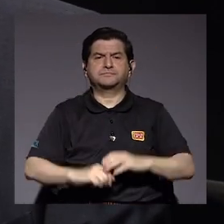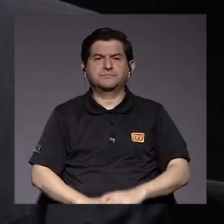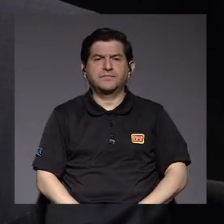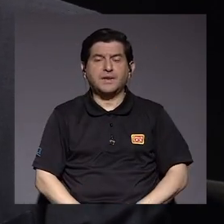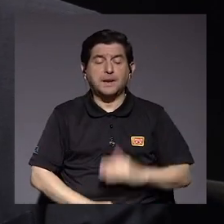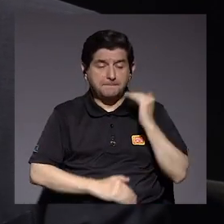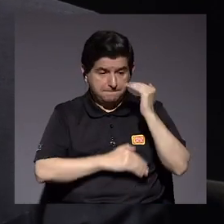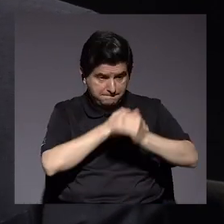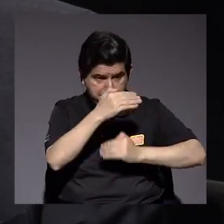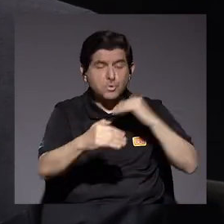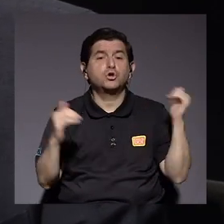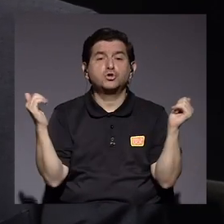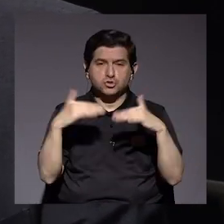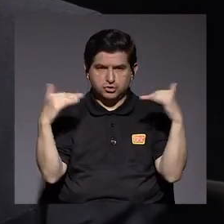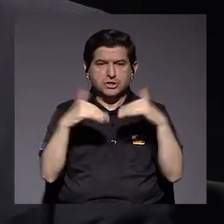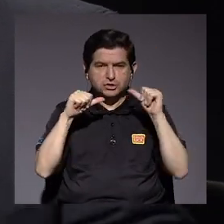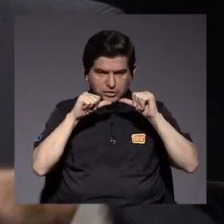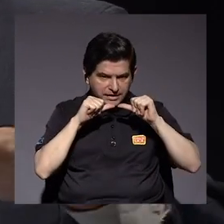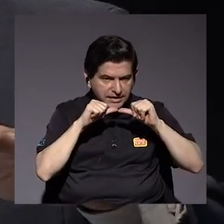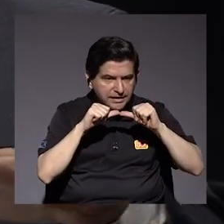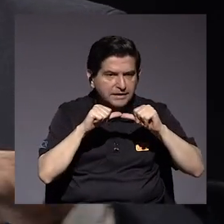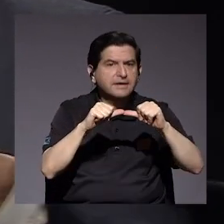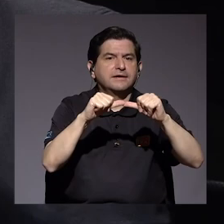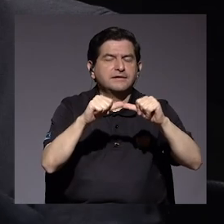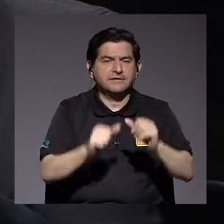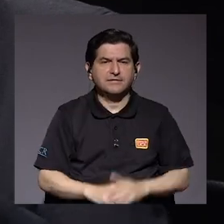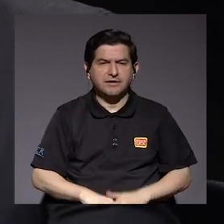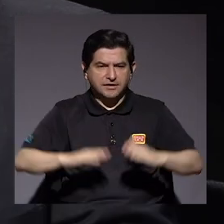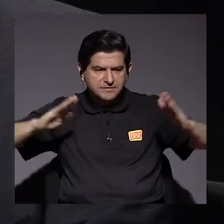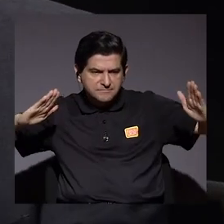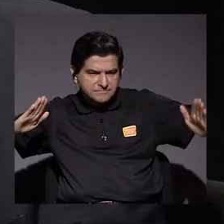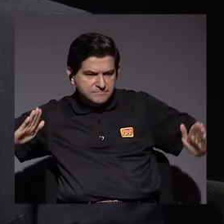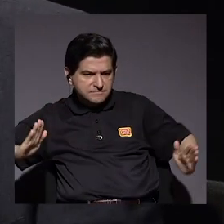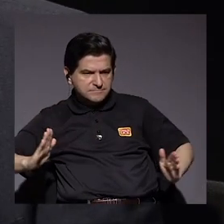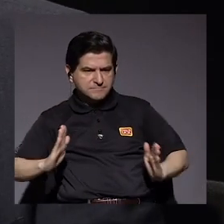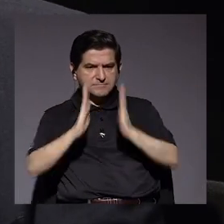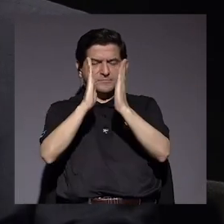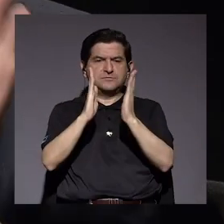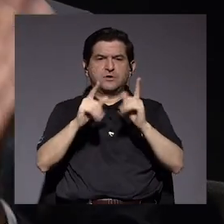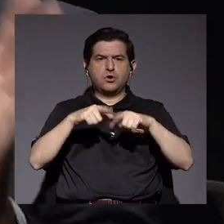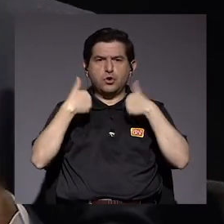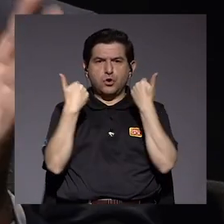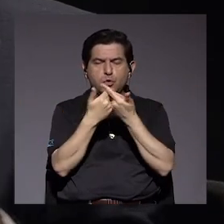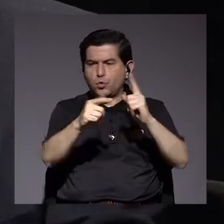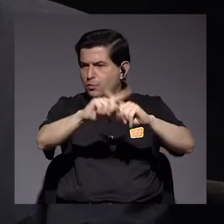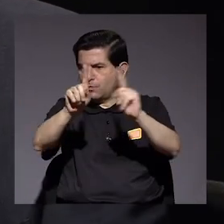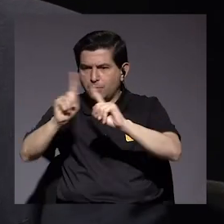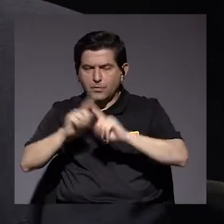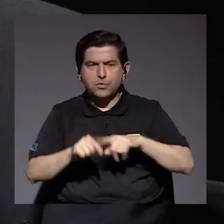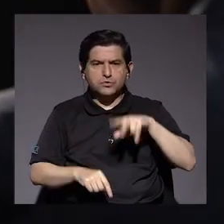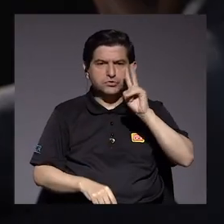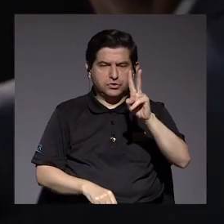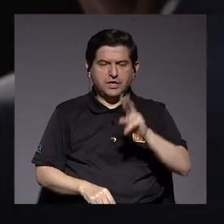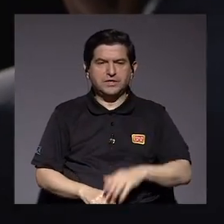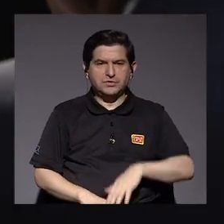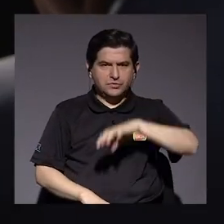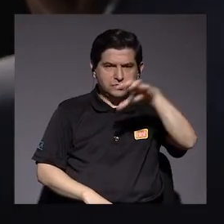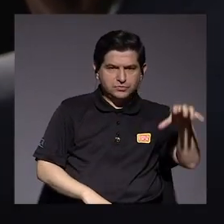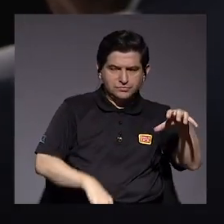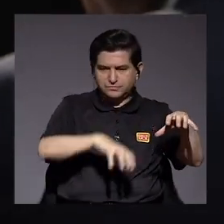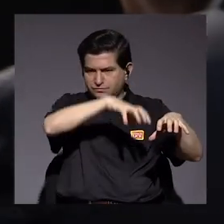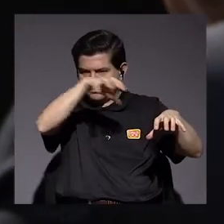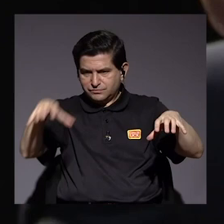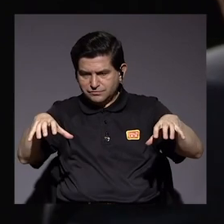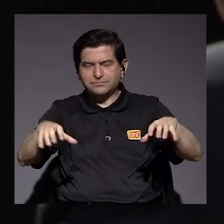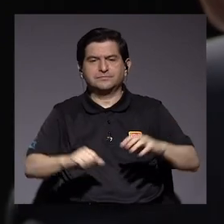un proceso de guerra en curso donde se están enfrentando fuerzas muy diversas en esas dos voy aprovechar de esta